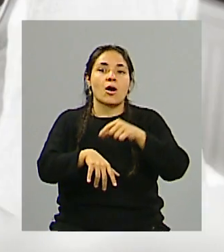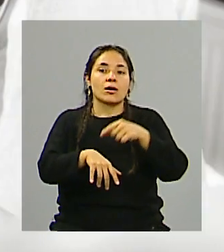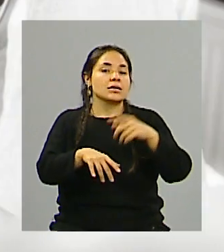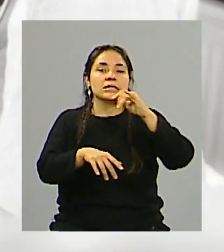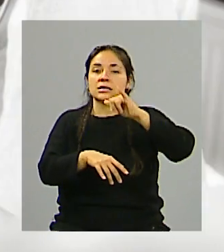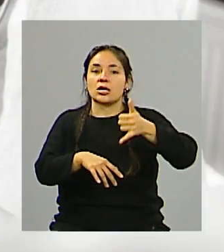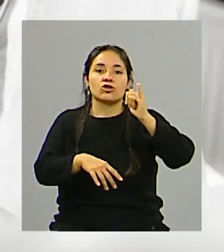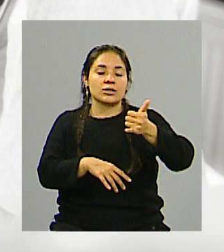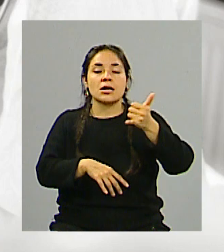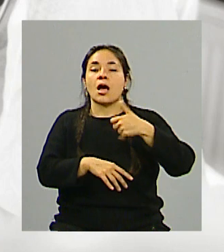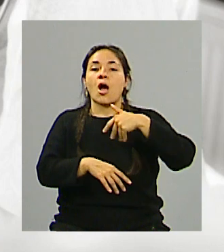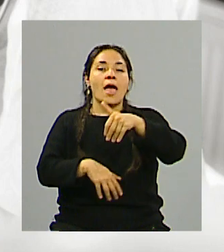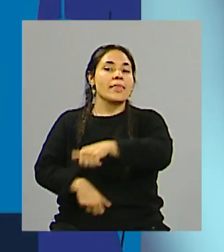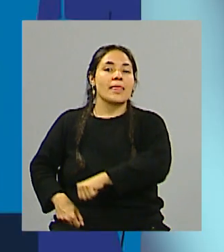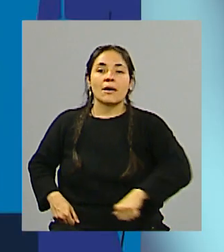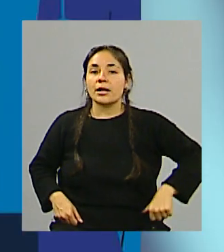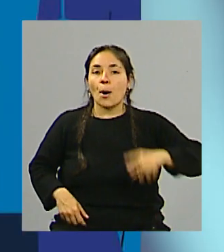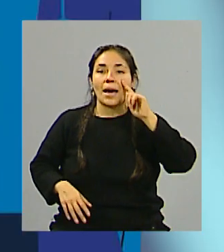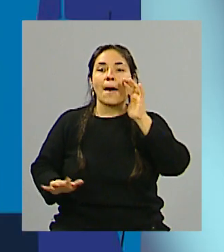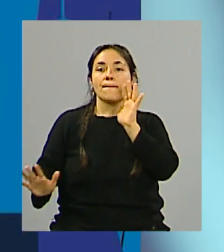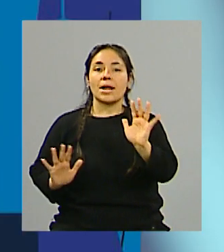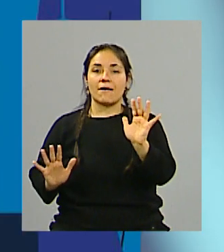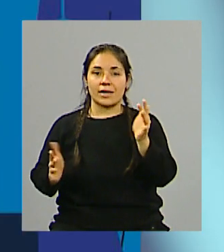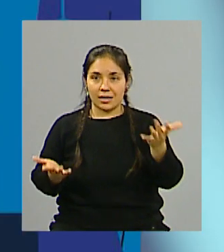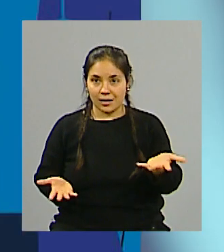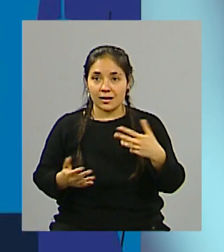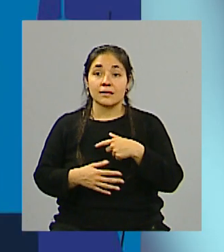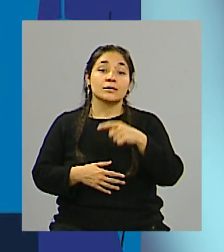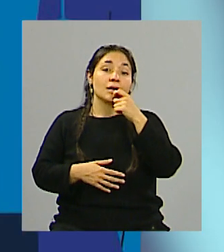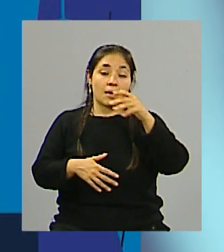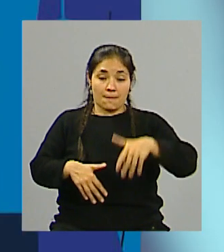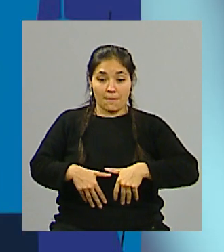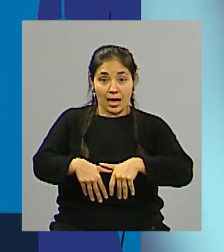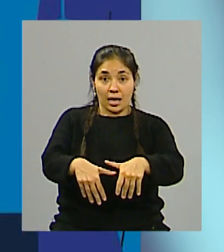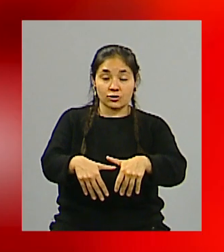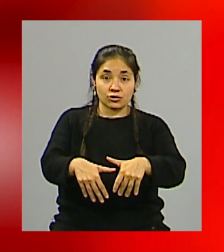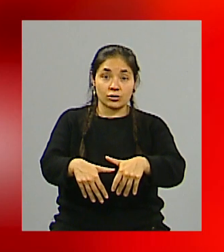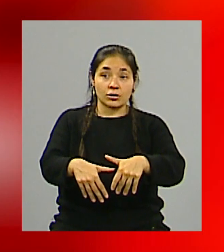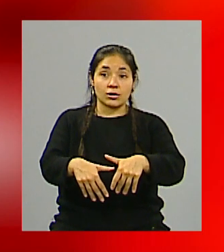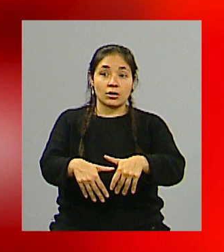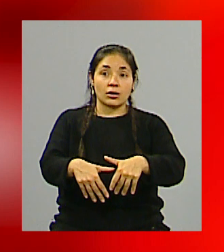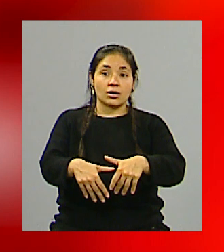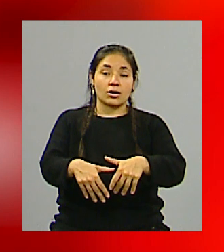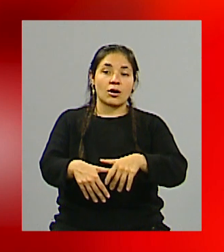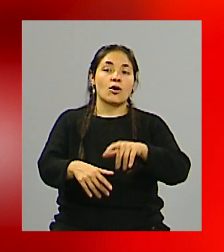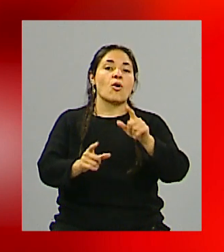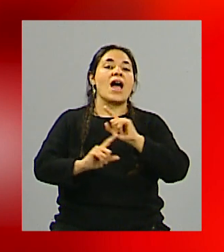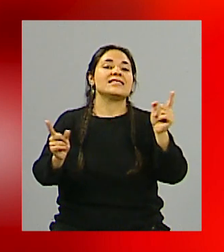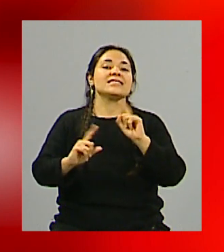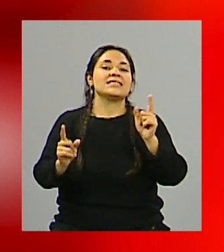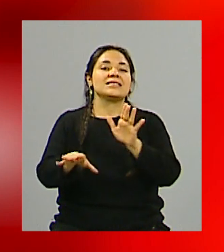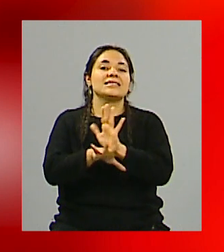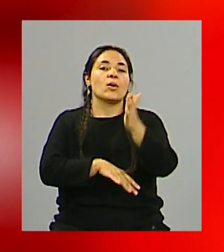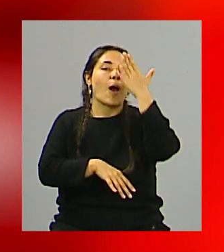intervenir para que no suceda algo, ¿no? Bueno, en el embarazo no necesariamente no es una